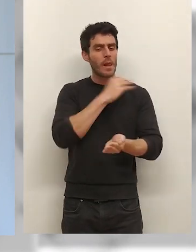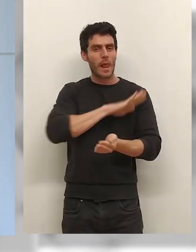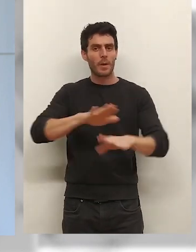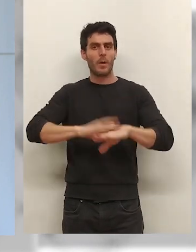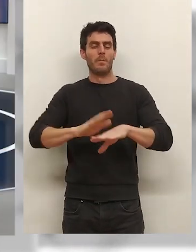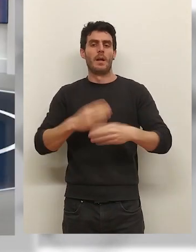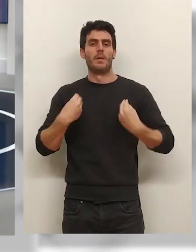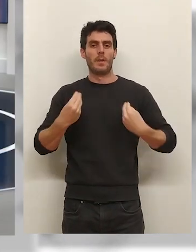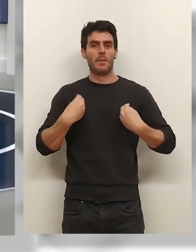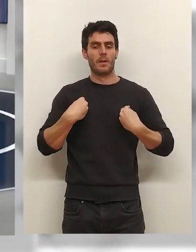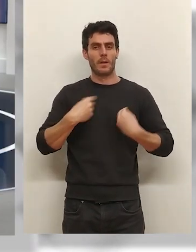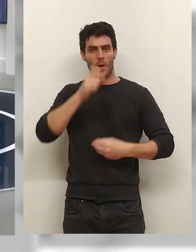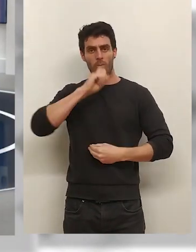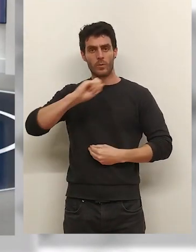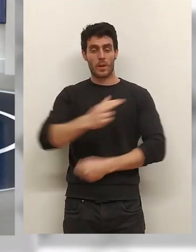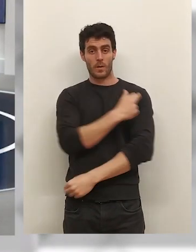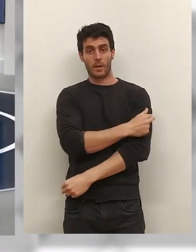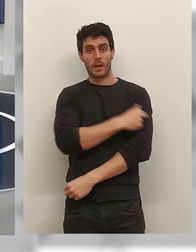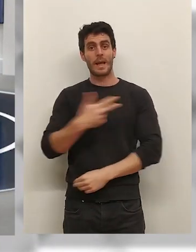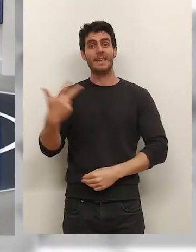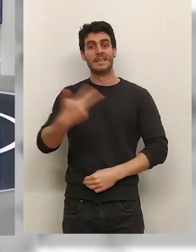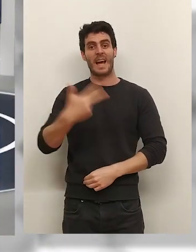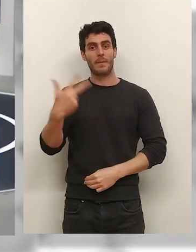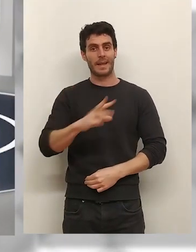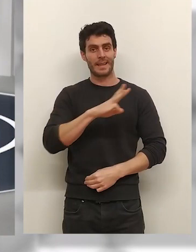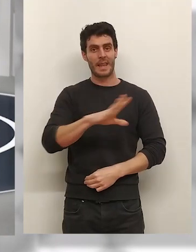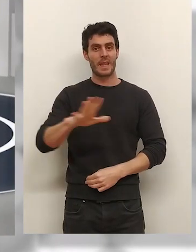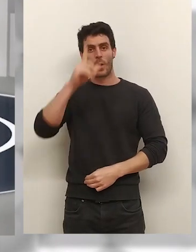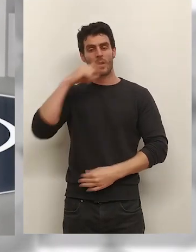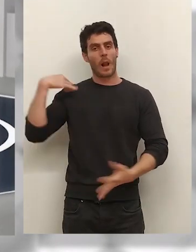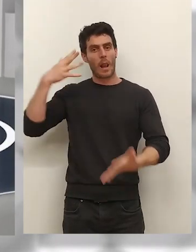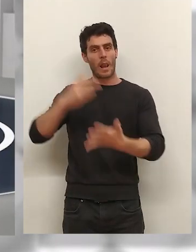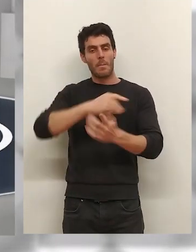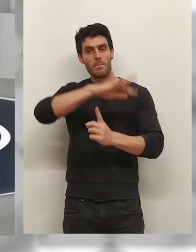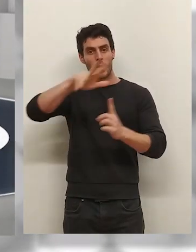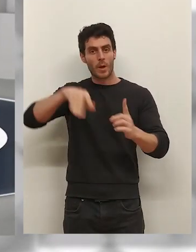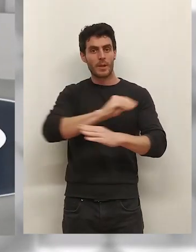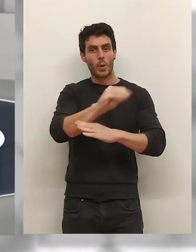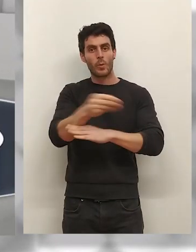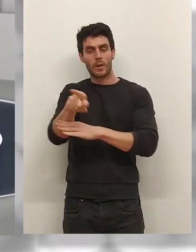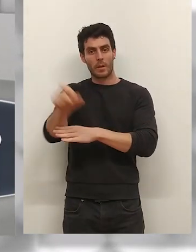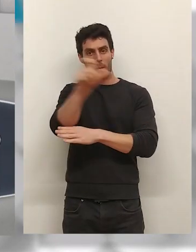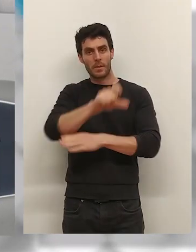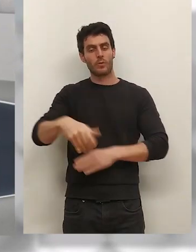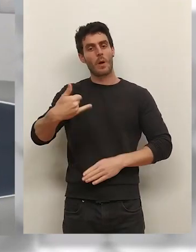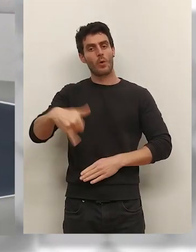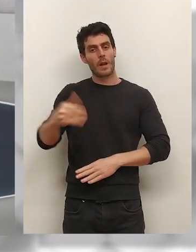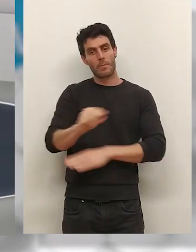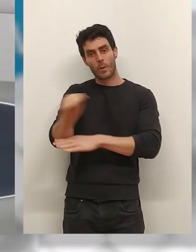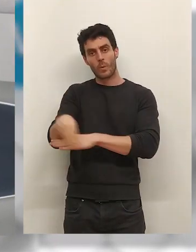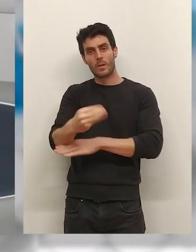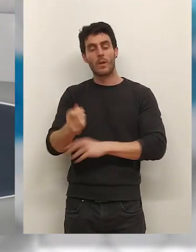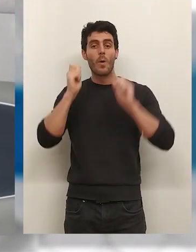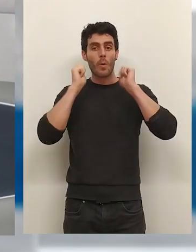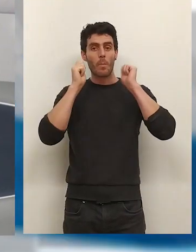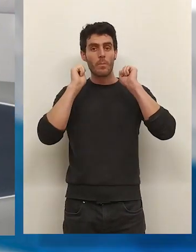vivir. La Fundación Caritas Chavicar lleva 35 años cuidando del medio ambiente y de las personas vulnerables.